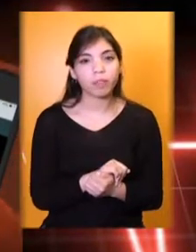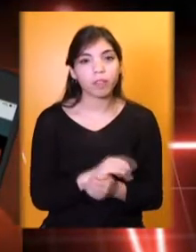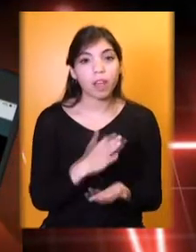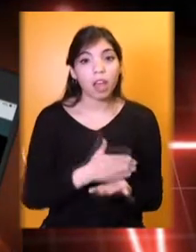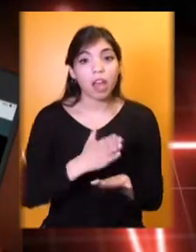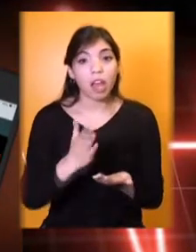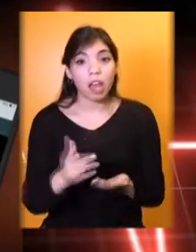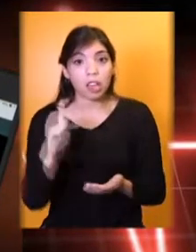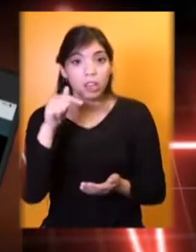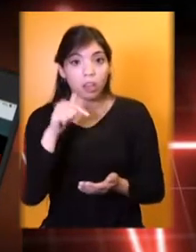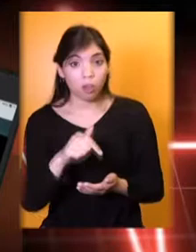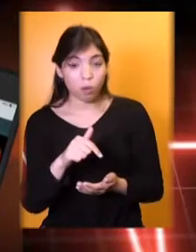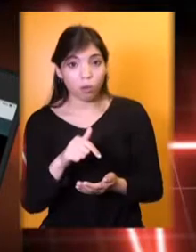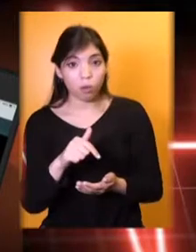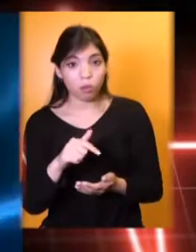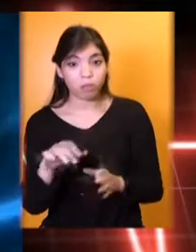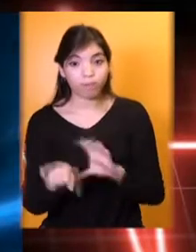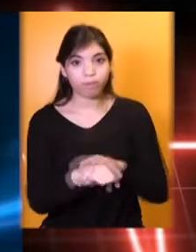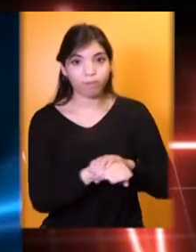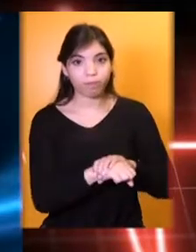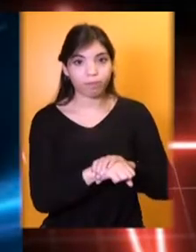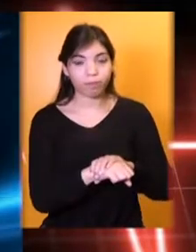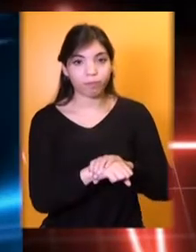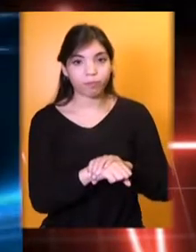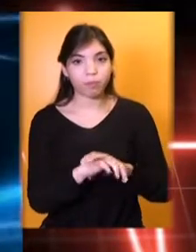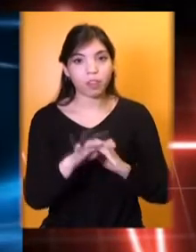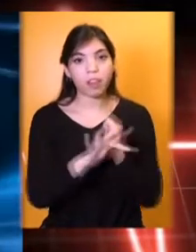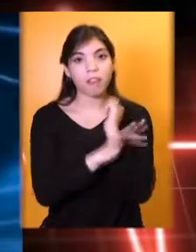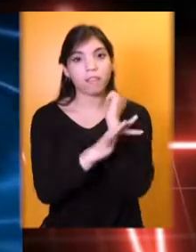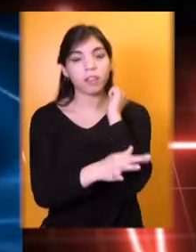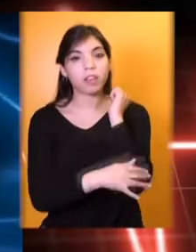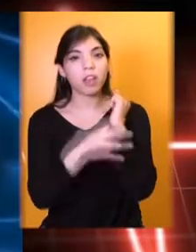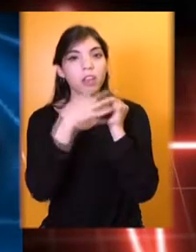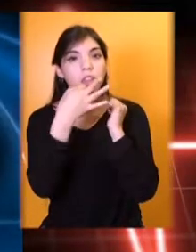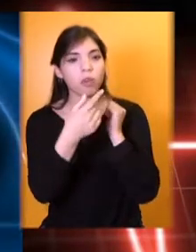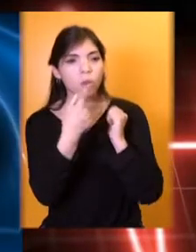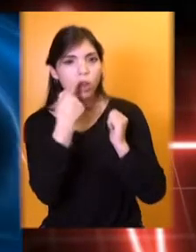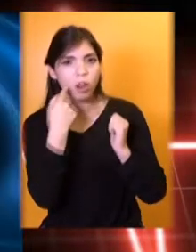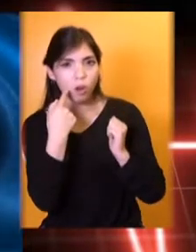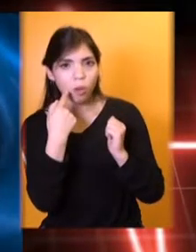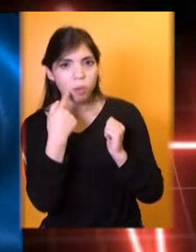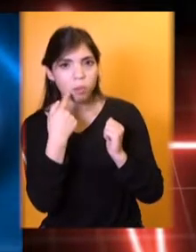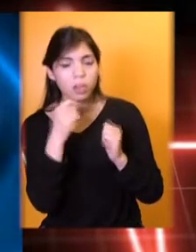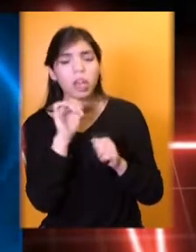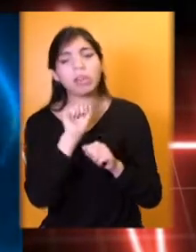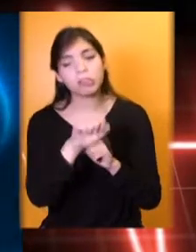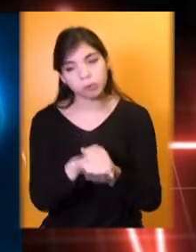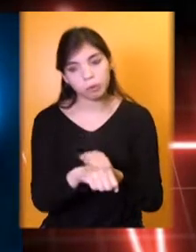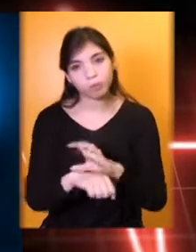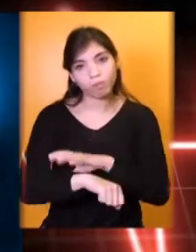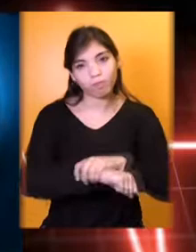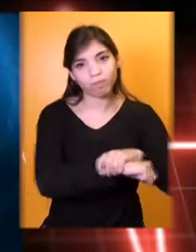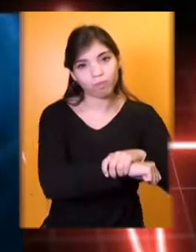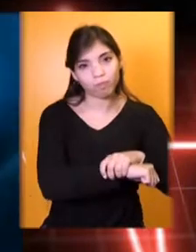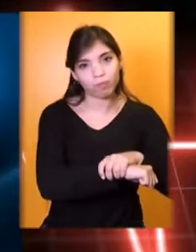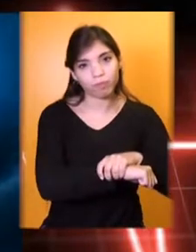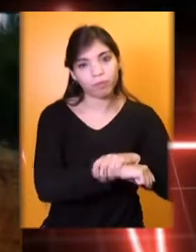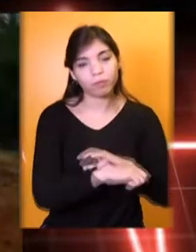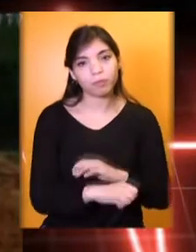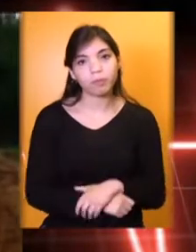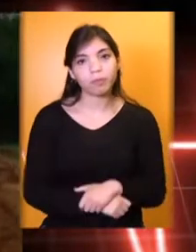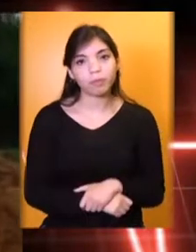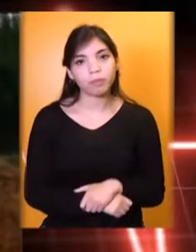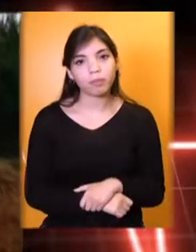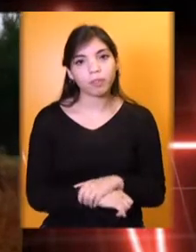hasta el día de hoy en horas de la mañana. La fiscal en jefe confirmó además que el autor del hecho se entregó al personal policial de la subcomisaría de